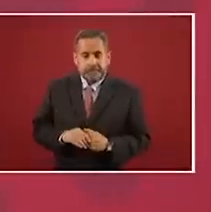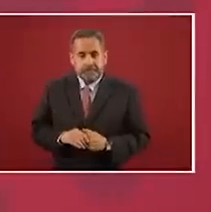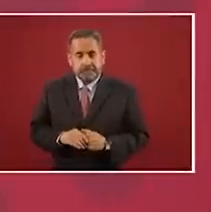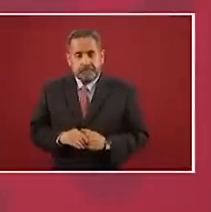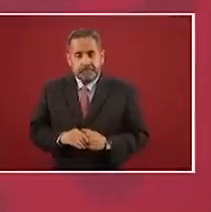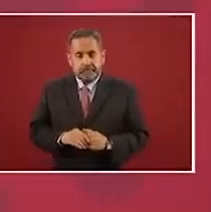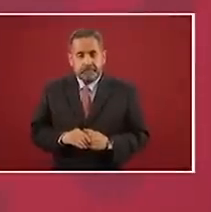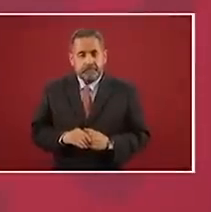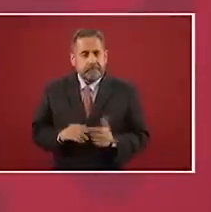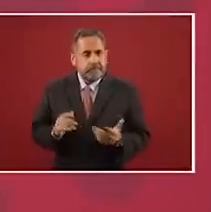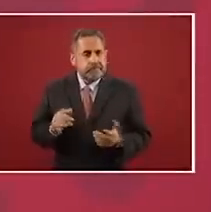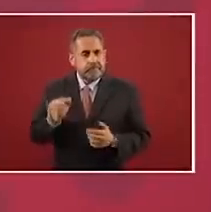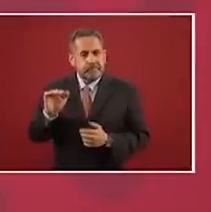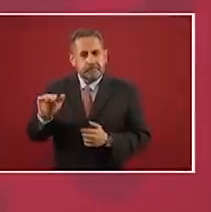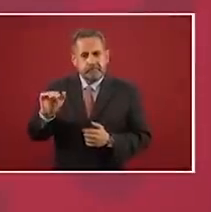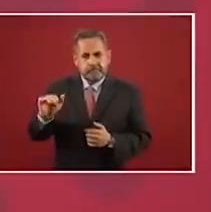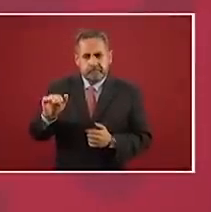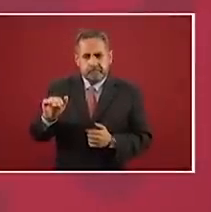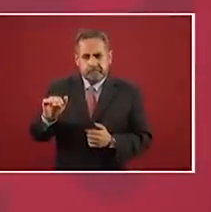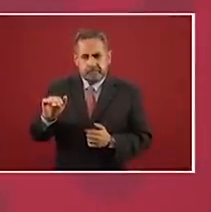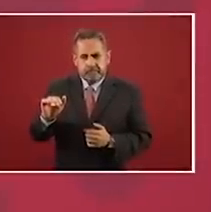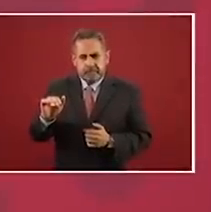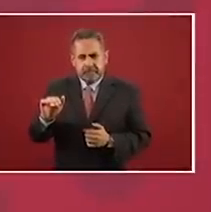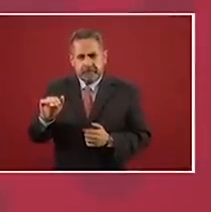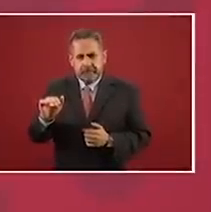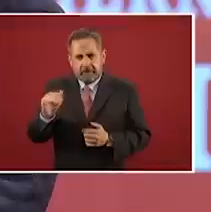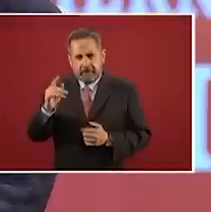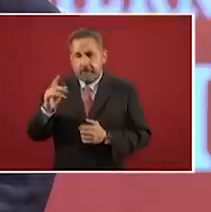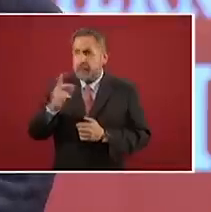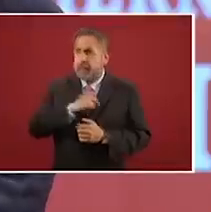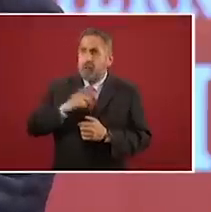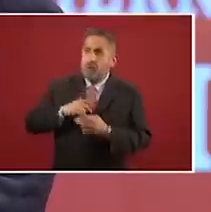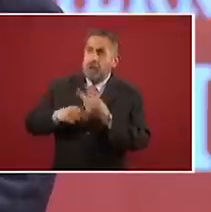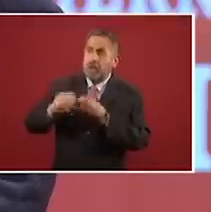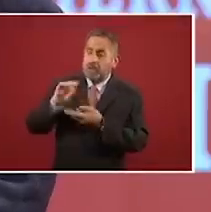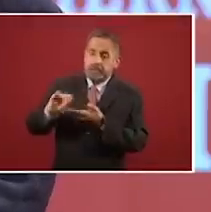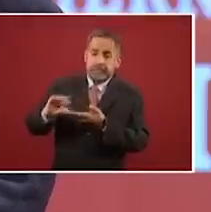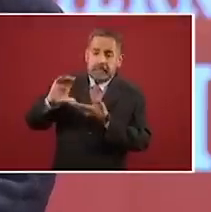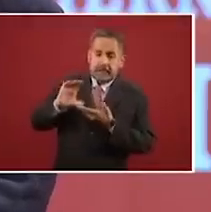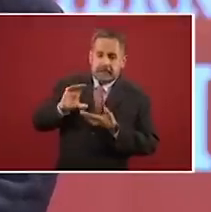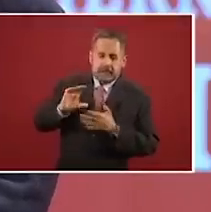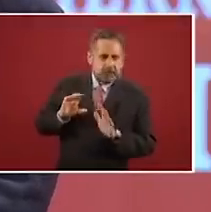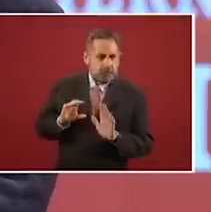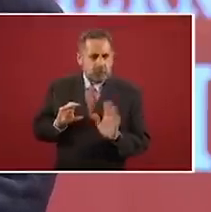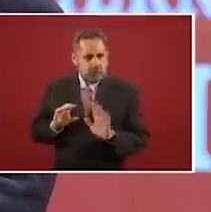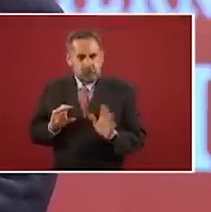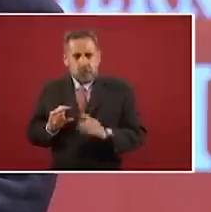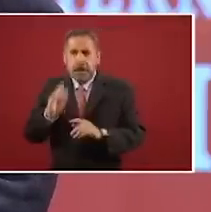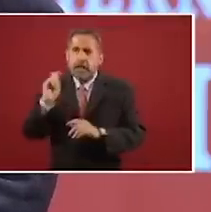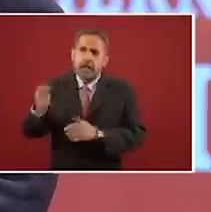deuda, no es que vaya a crecer la deuda, sino